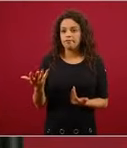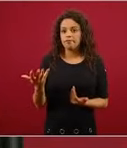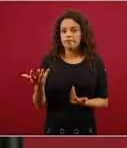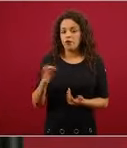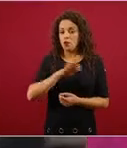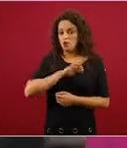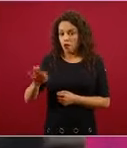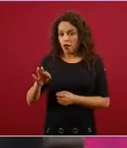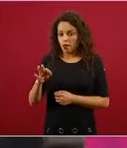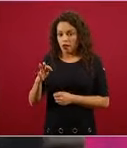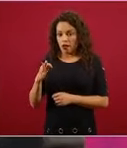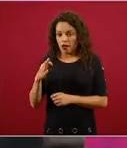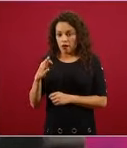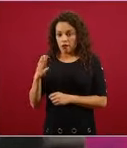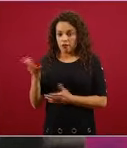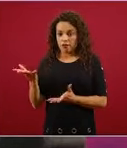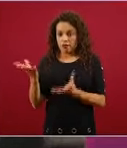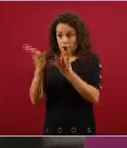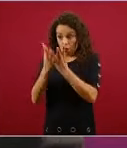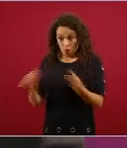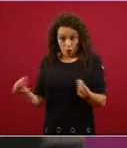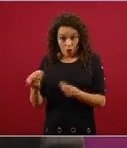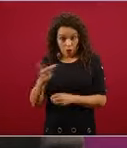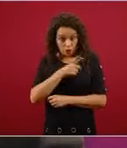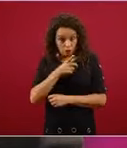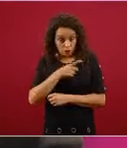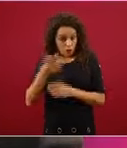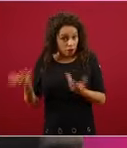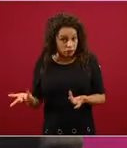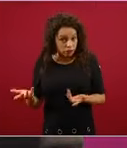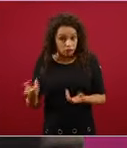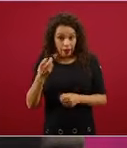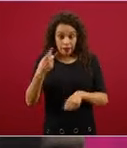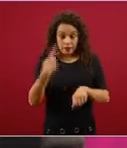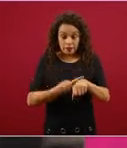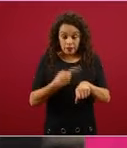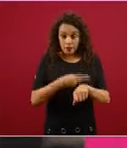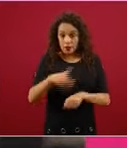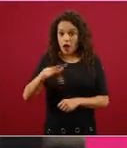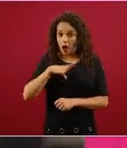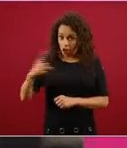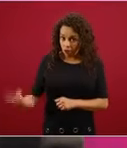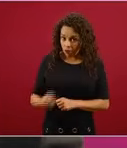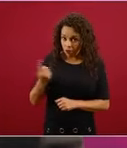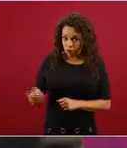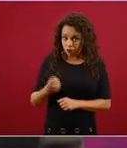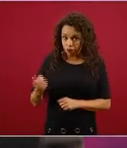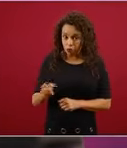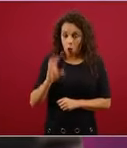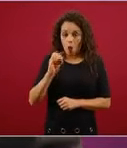resuelva espontáneamente, en las personas con estas enfermedades crónicas o